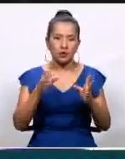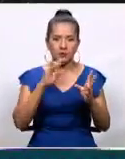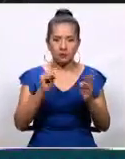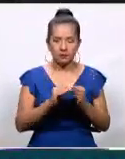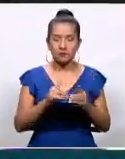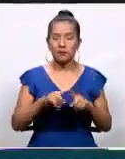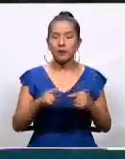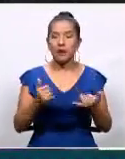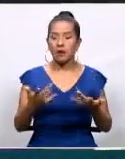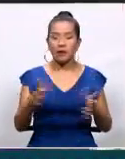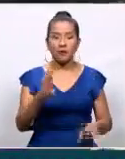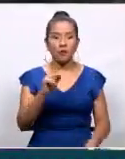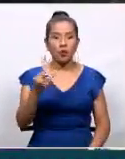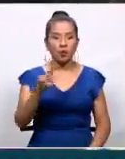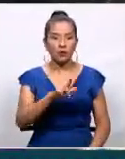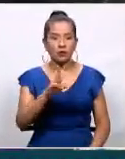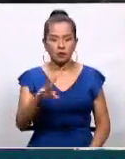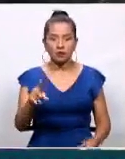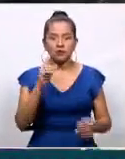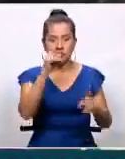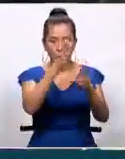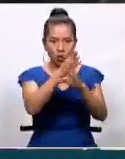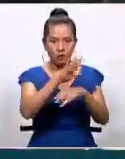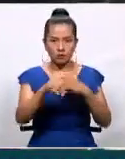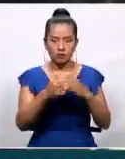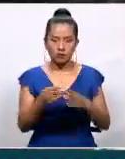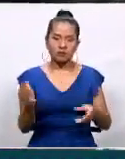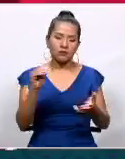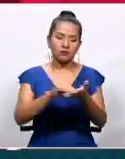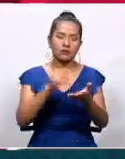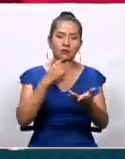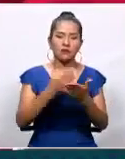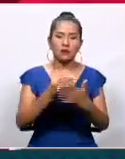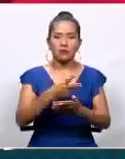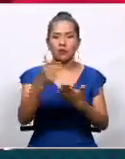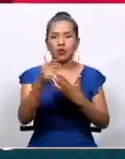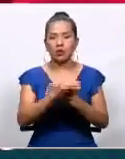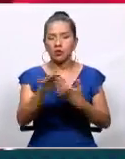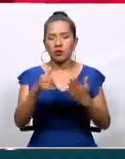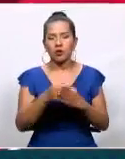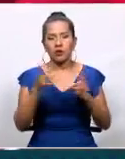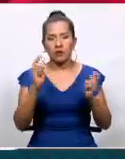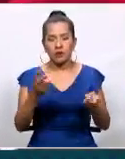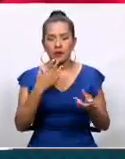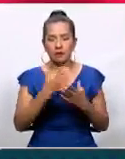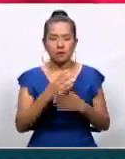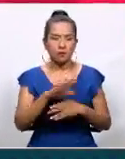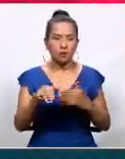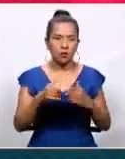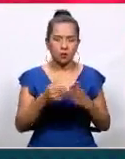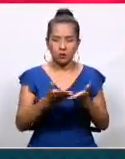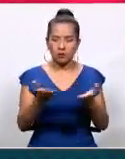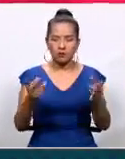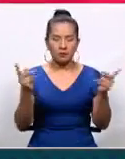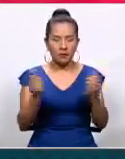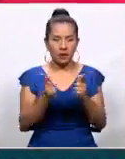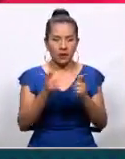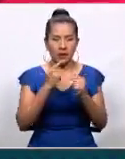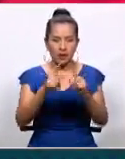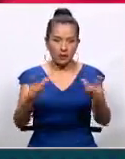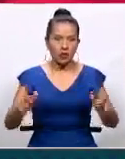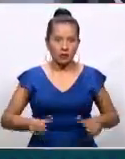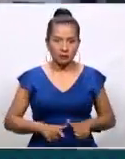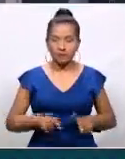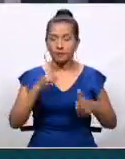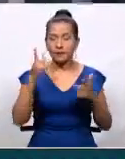marco, Bol 34 está orientado a la implementación de proyectos de infraestructura urbana rural de pequeña escala. Hermanas